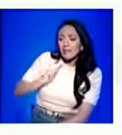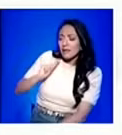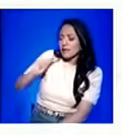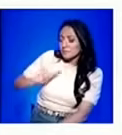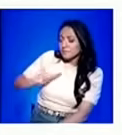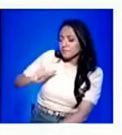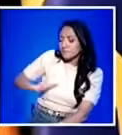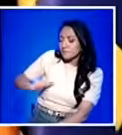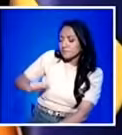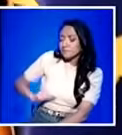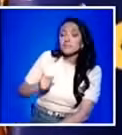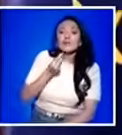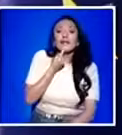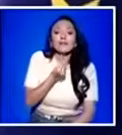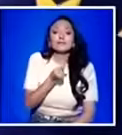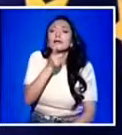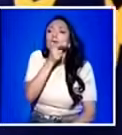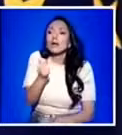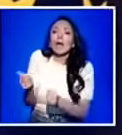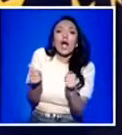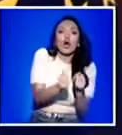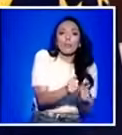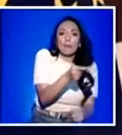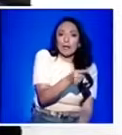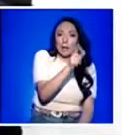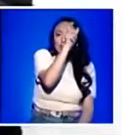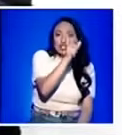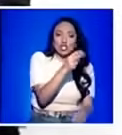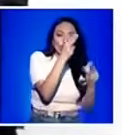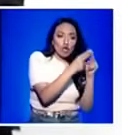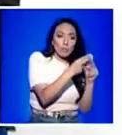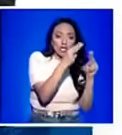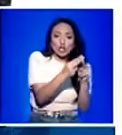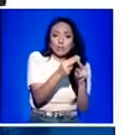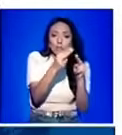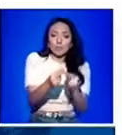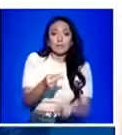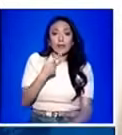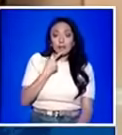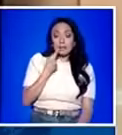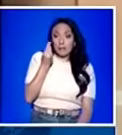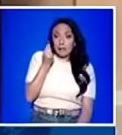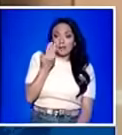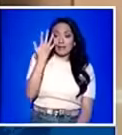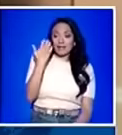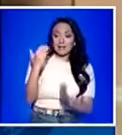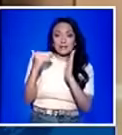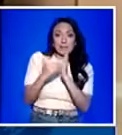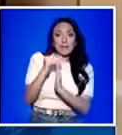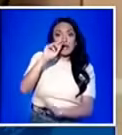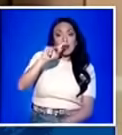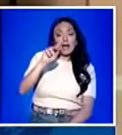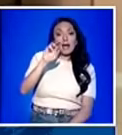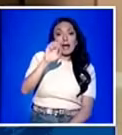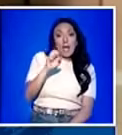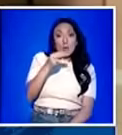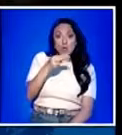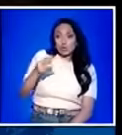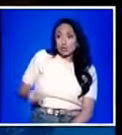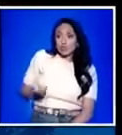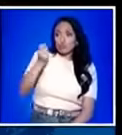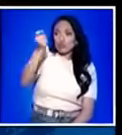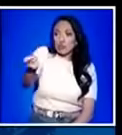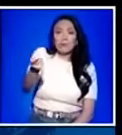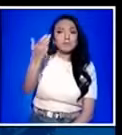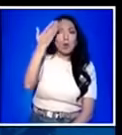describe, por ejemplo, quienes acompañaban al mandatario, que Noboa transfirió 15.000 euros de una de sus cuentas en Bélgica porque